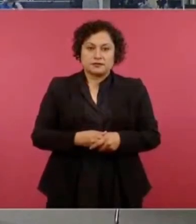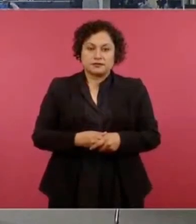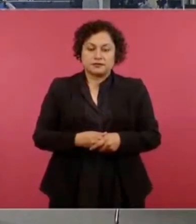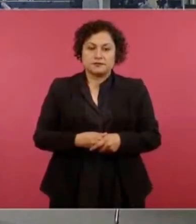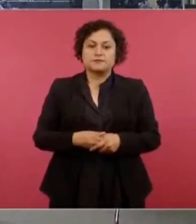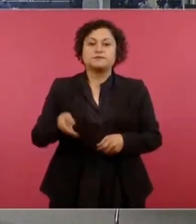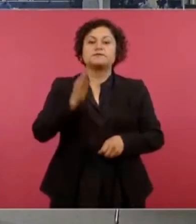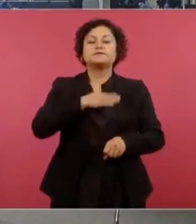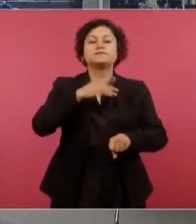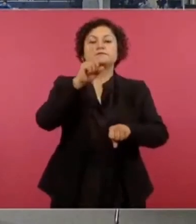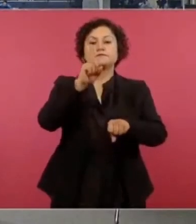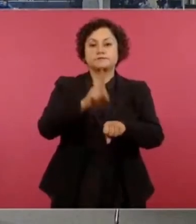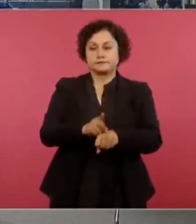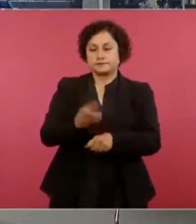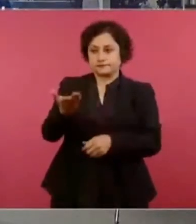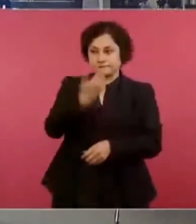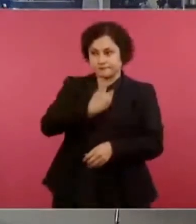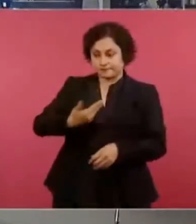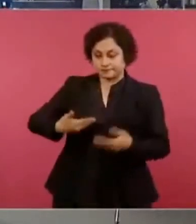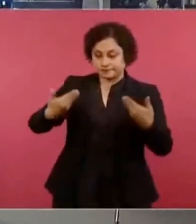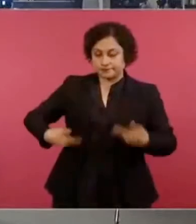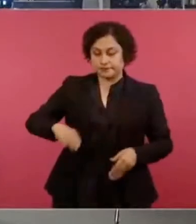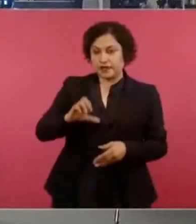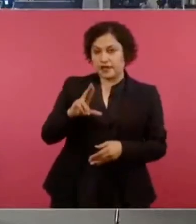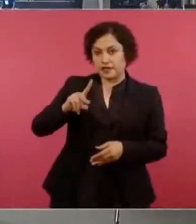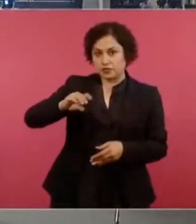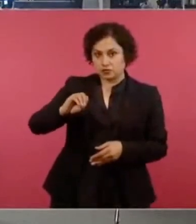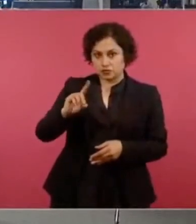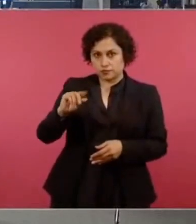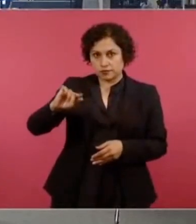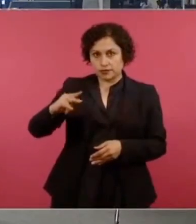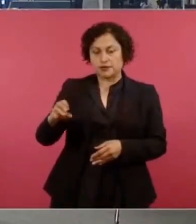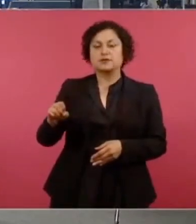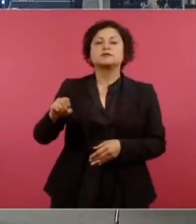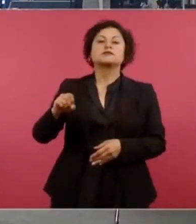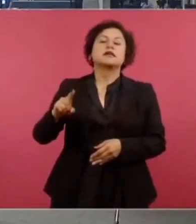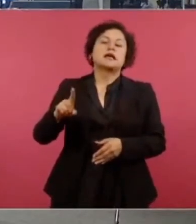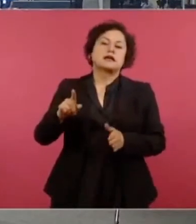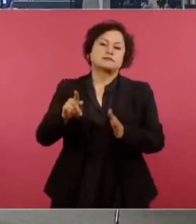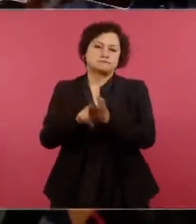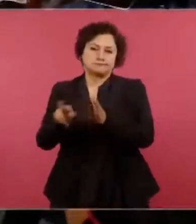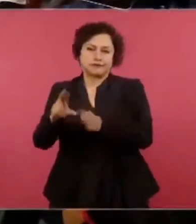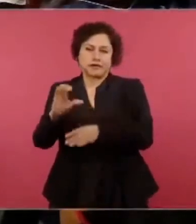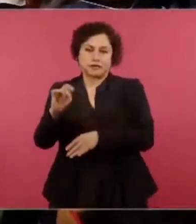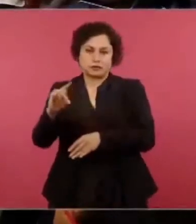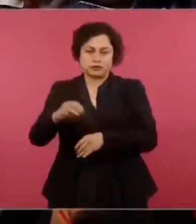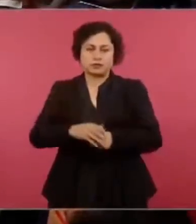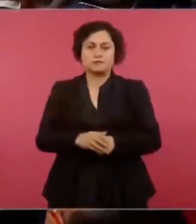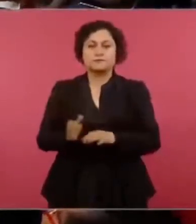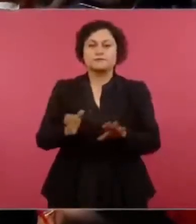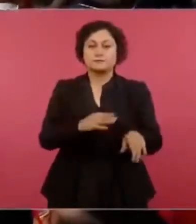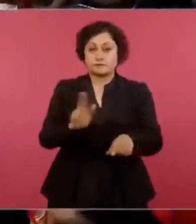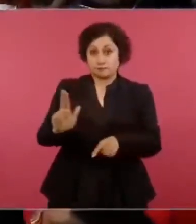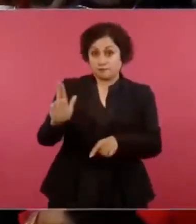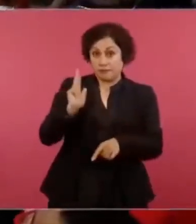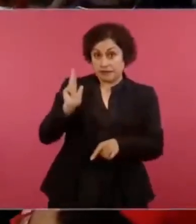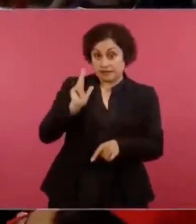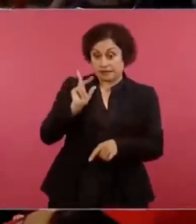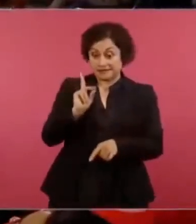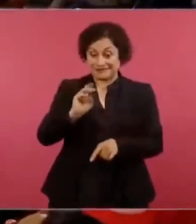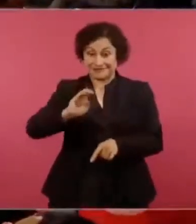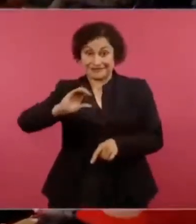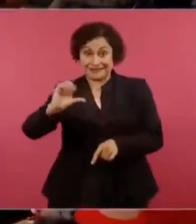Buenos días, presidente. Carlos Domínguez de Nación 14. Este martes la directora de la DEA acusó, bueno,